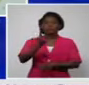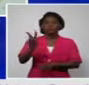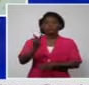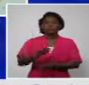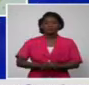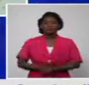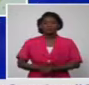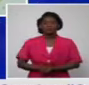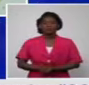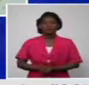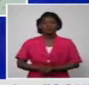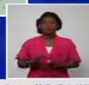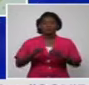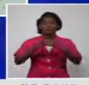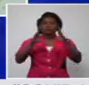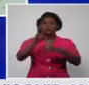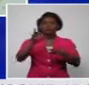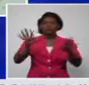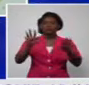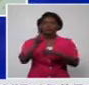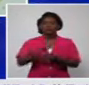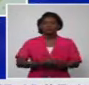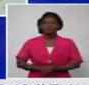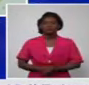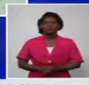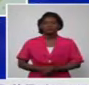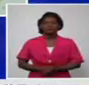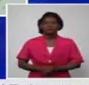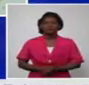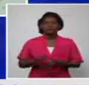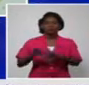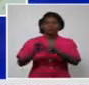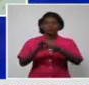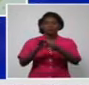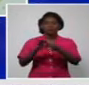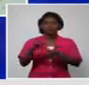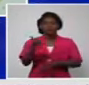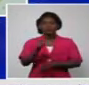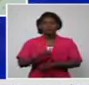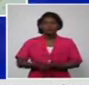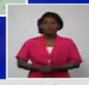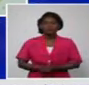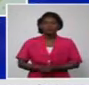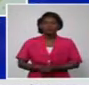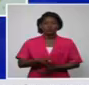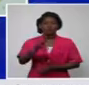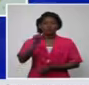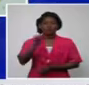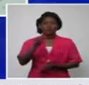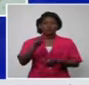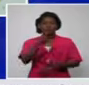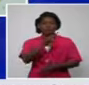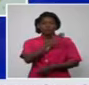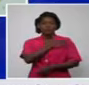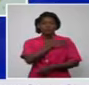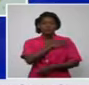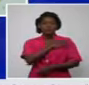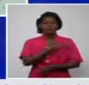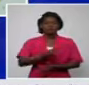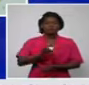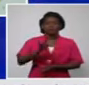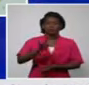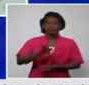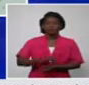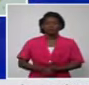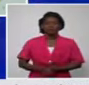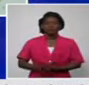con 12, Güines 10, 9 pacientes autóctonos se identifican en Nueva Paz, 7 en San